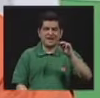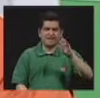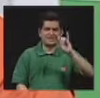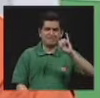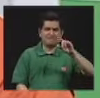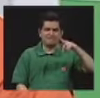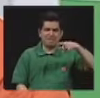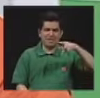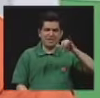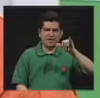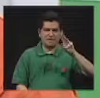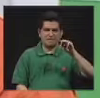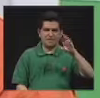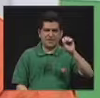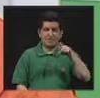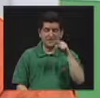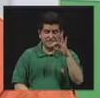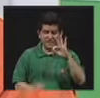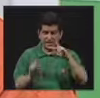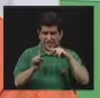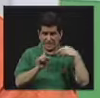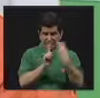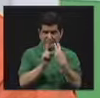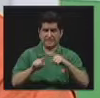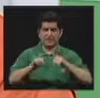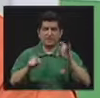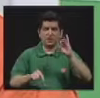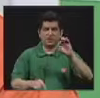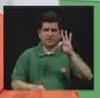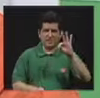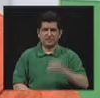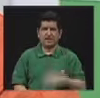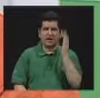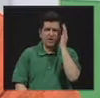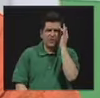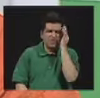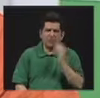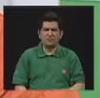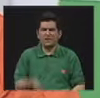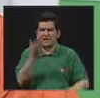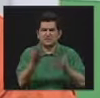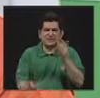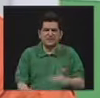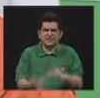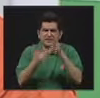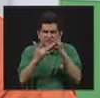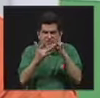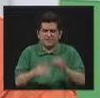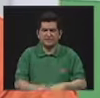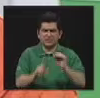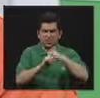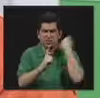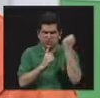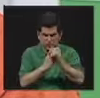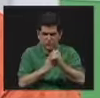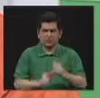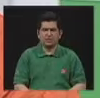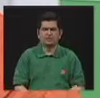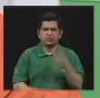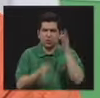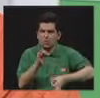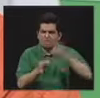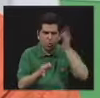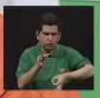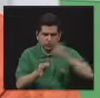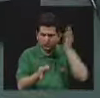MIPYMES son sostenibles desde ese punto de vista, pero realmente el ICT se ha preocupado más por el papel que otra cosa, por una razón